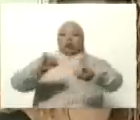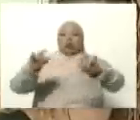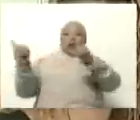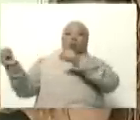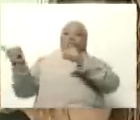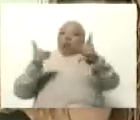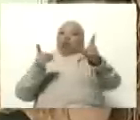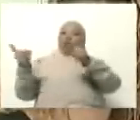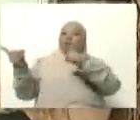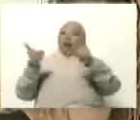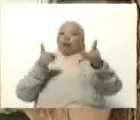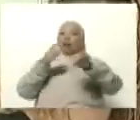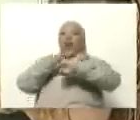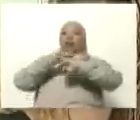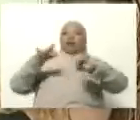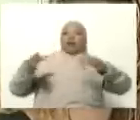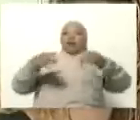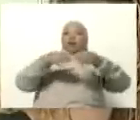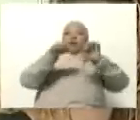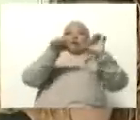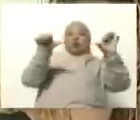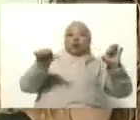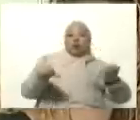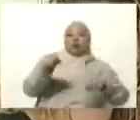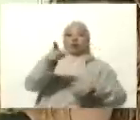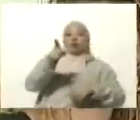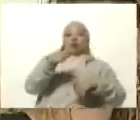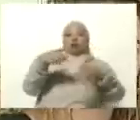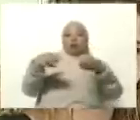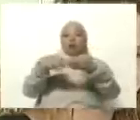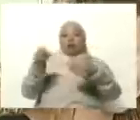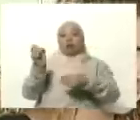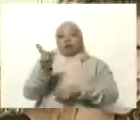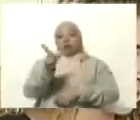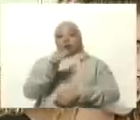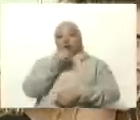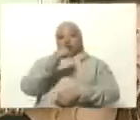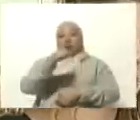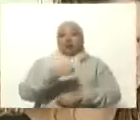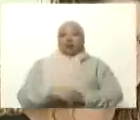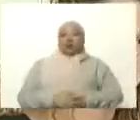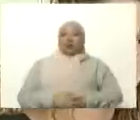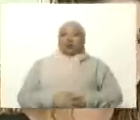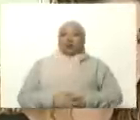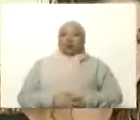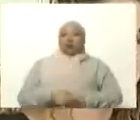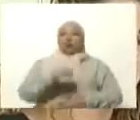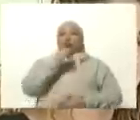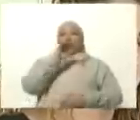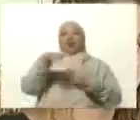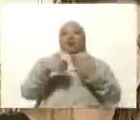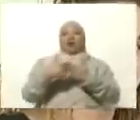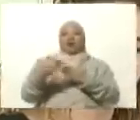debate para la conformación de las estructuras medias del Partido Socialista Unido de Venezuela. Es la información y con ella vamos a retornar.